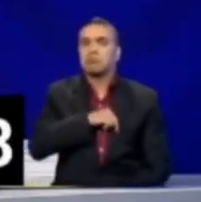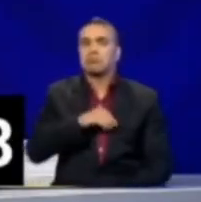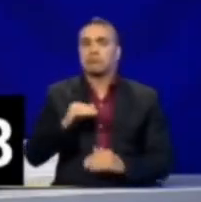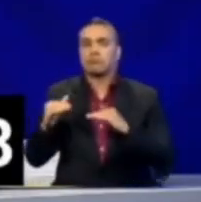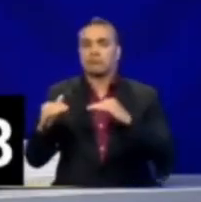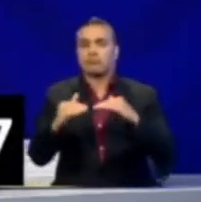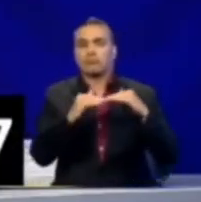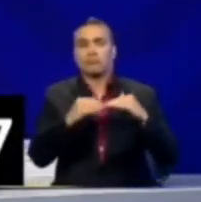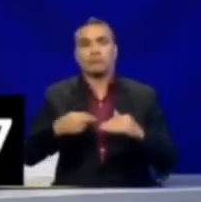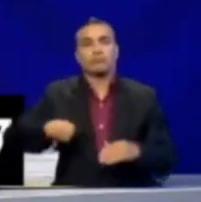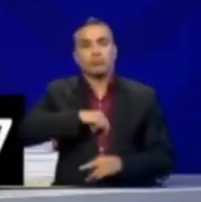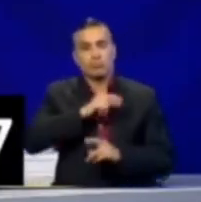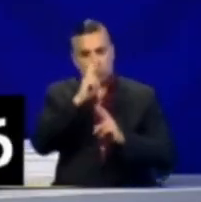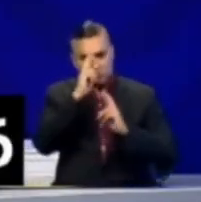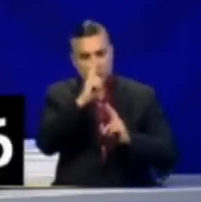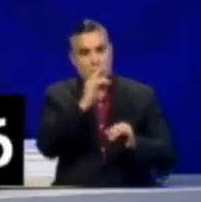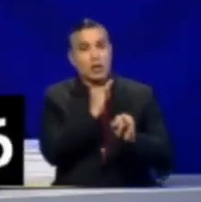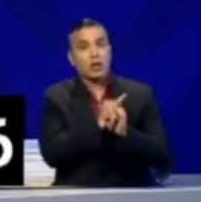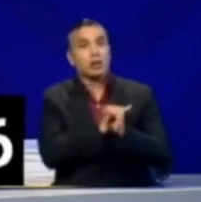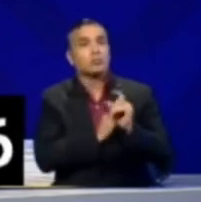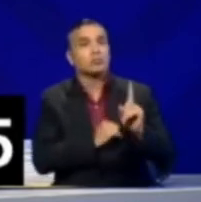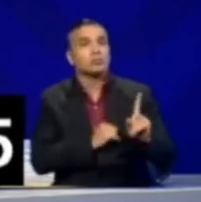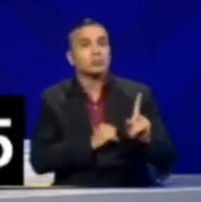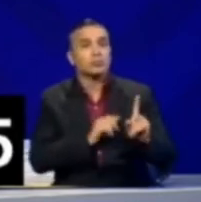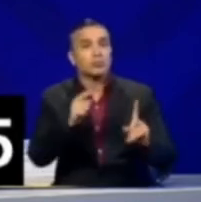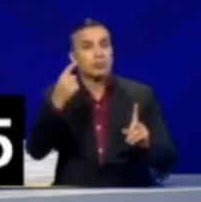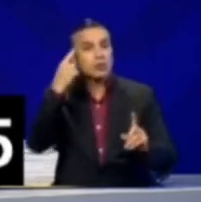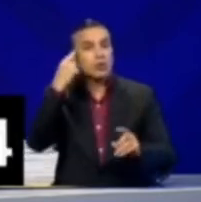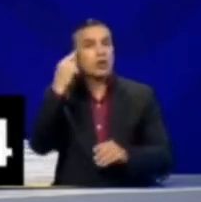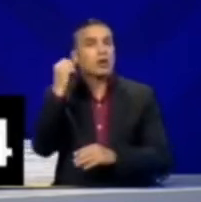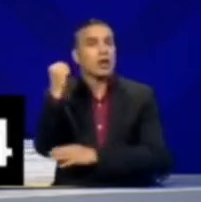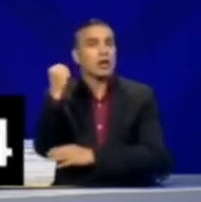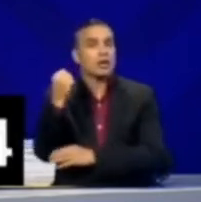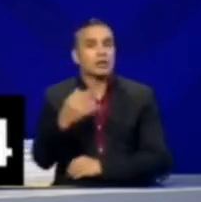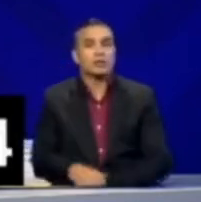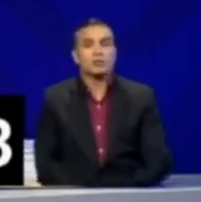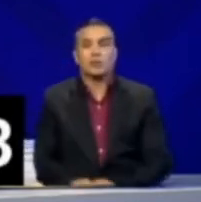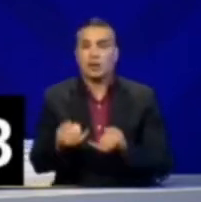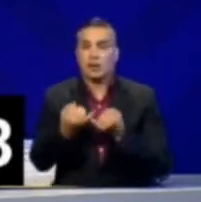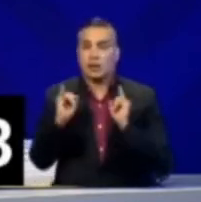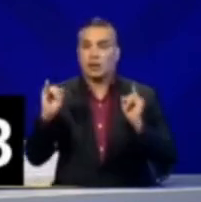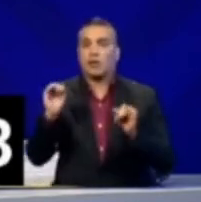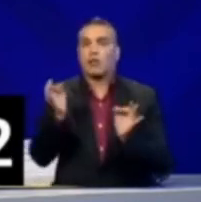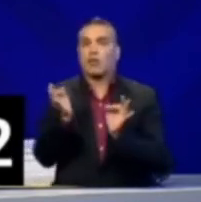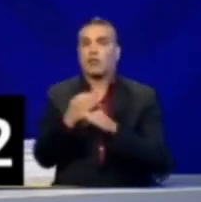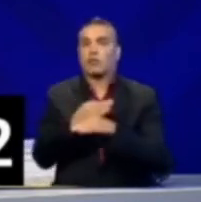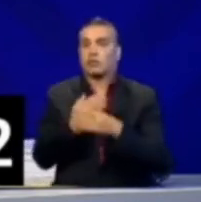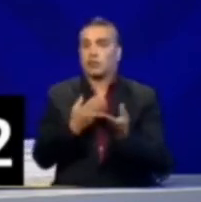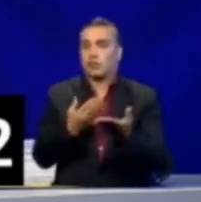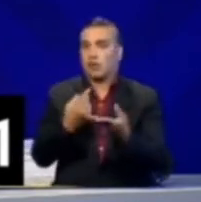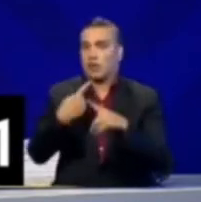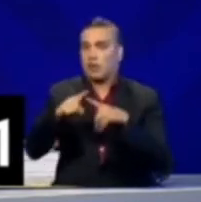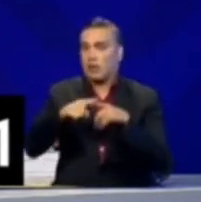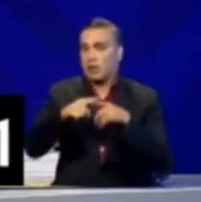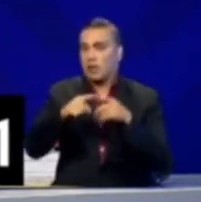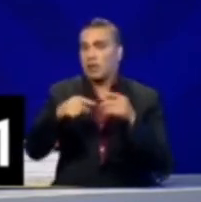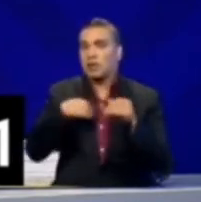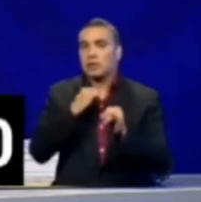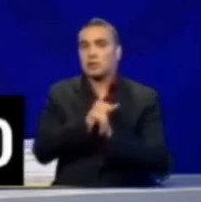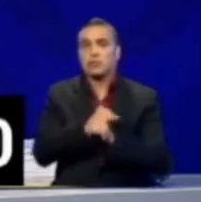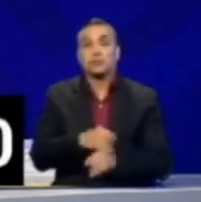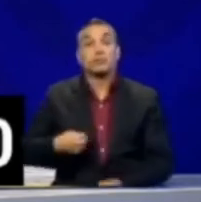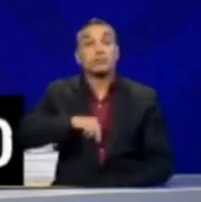demócratas. Vamos a respetar la institucionalidad, el Estado de Derecho y la independencia de funciones. Queremos una